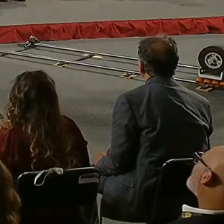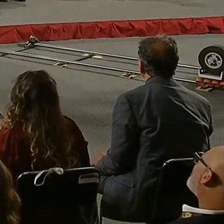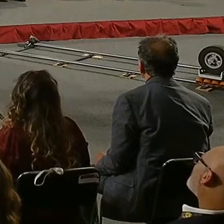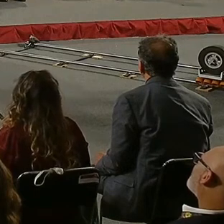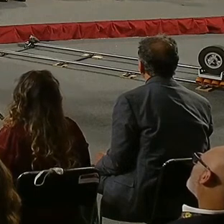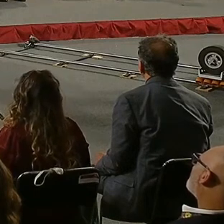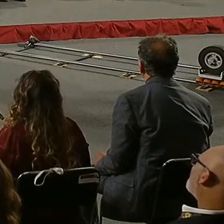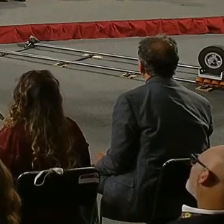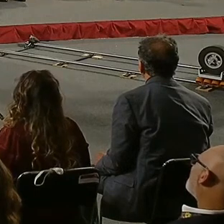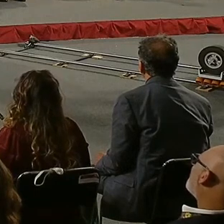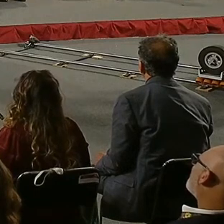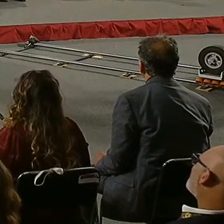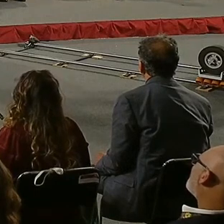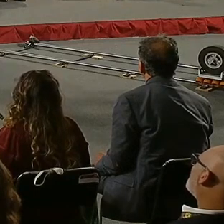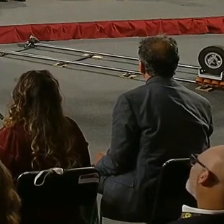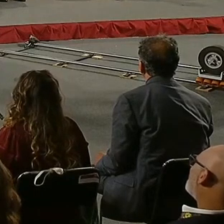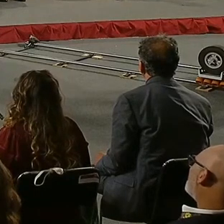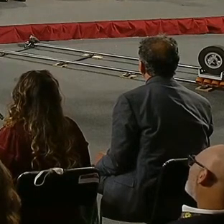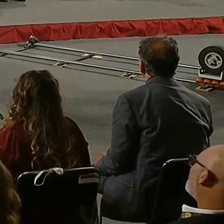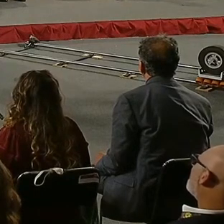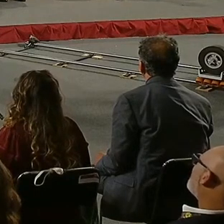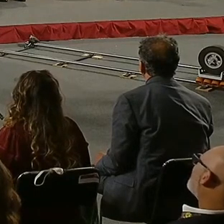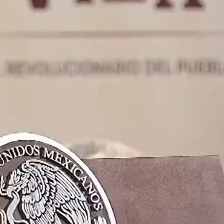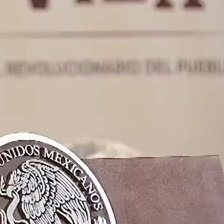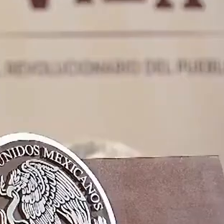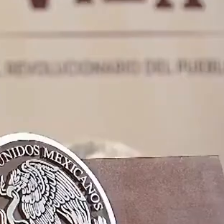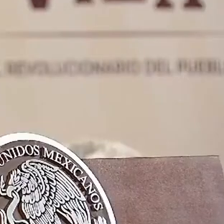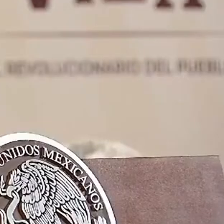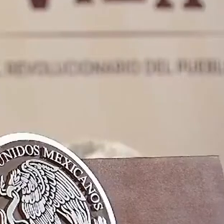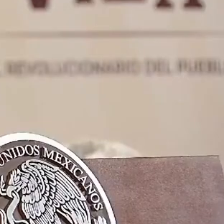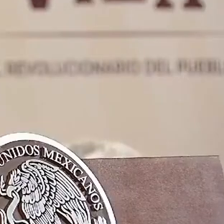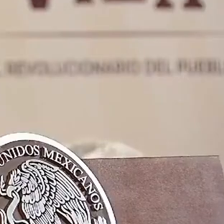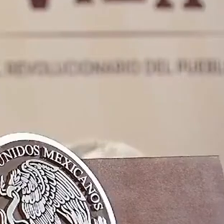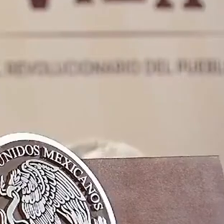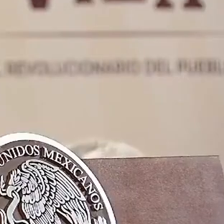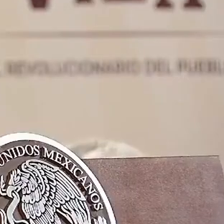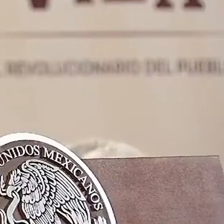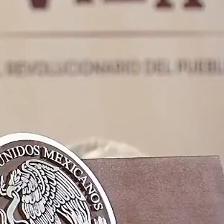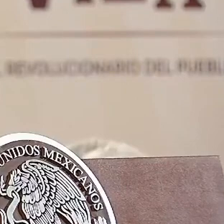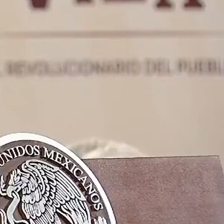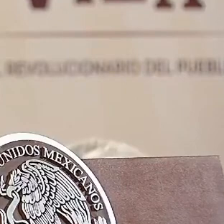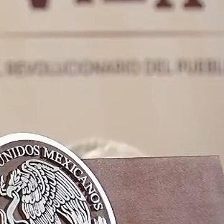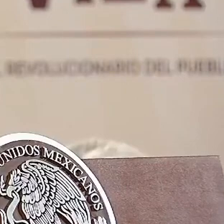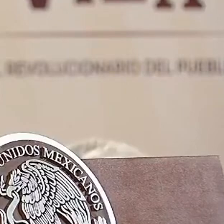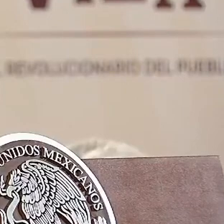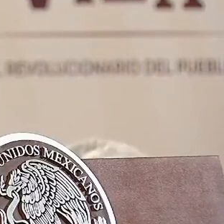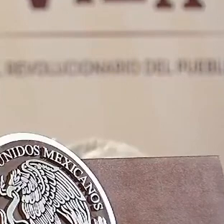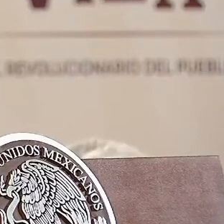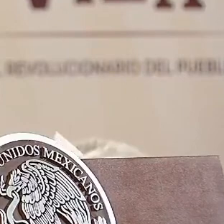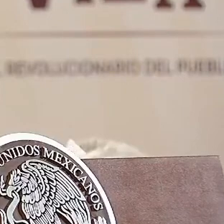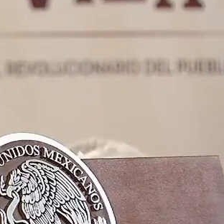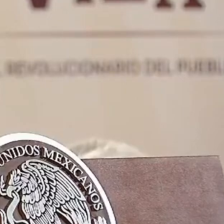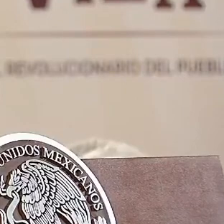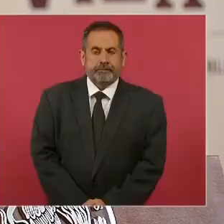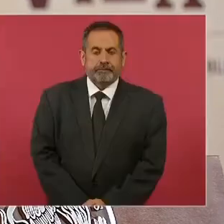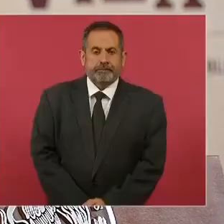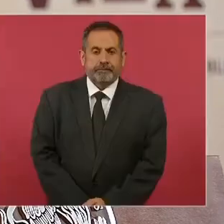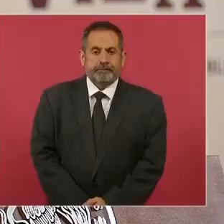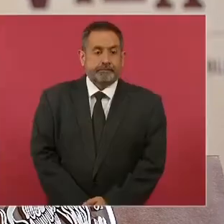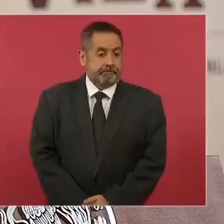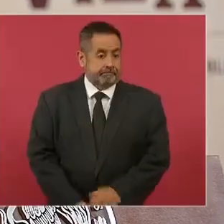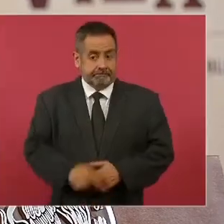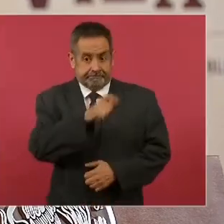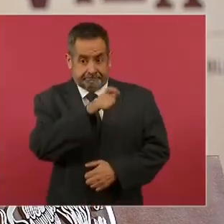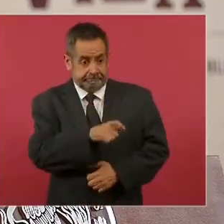SAT y de la determinación del crédito fiscal, es decir, que esta persona debía impuestos al Estado mexicano y que